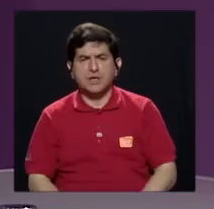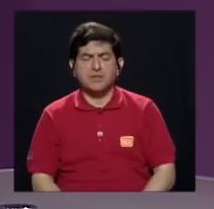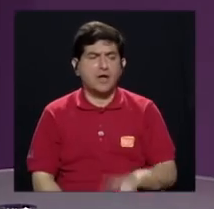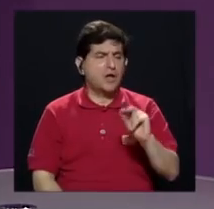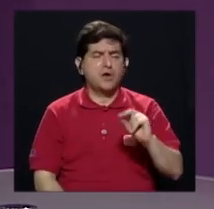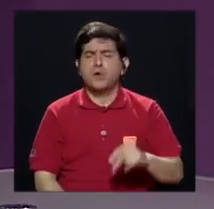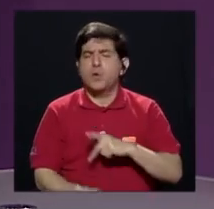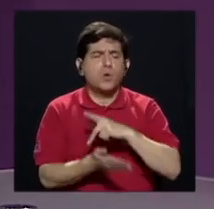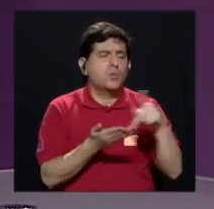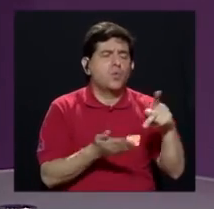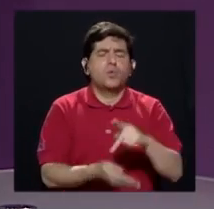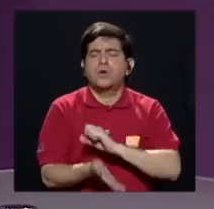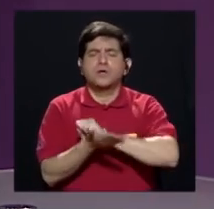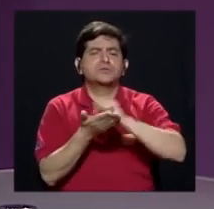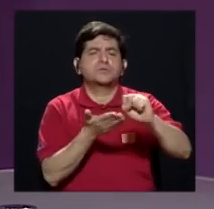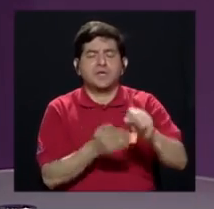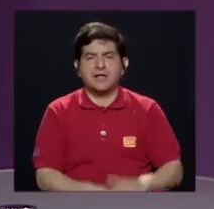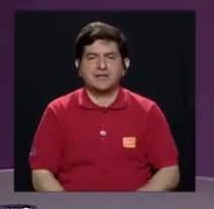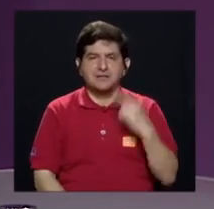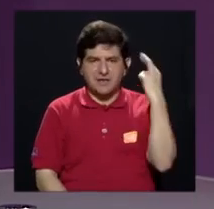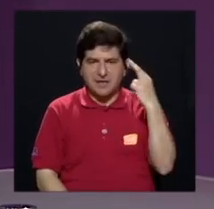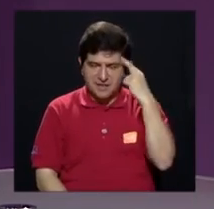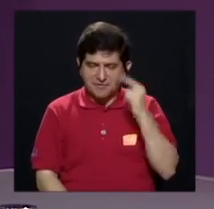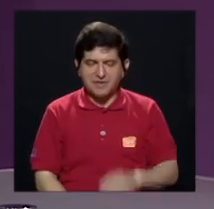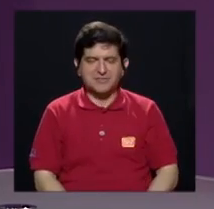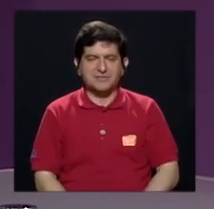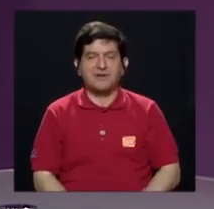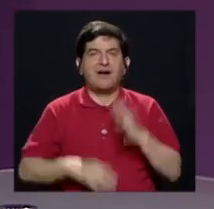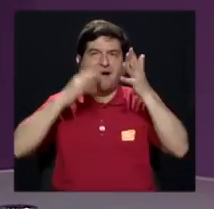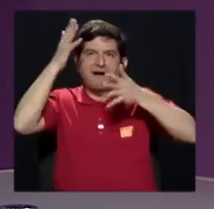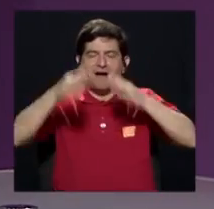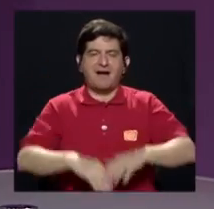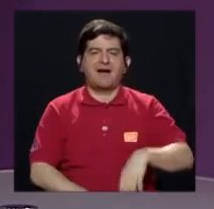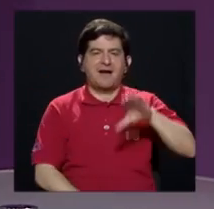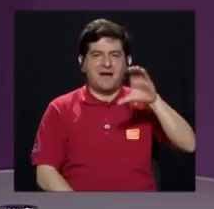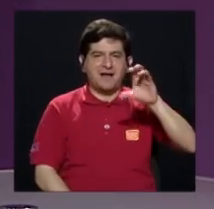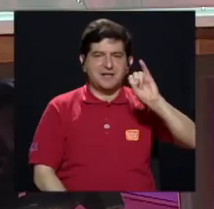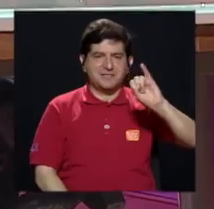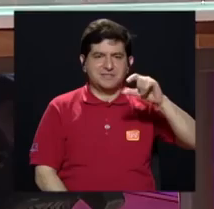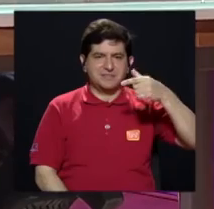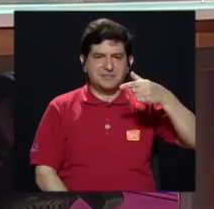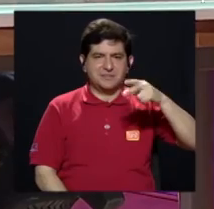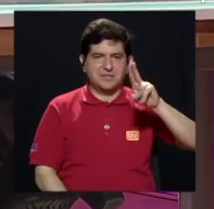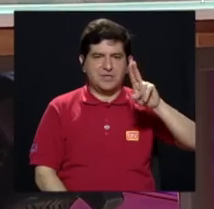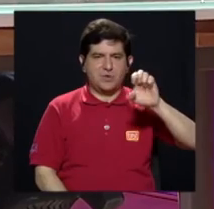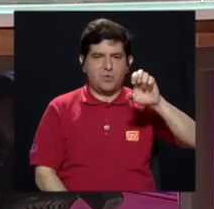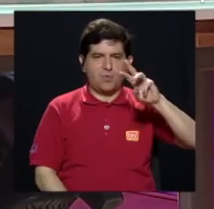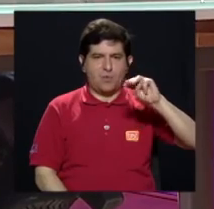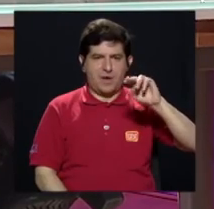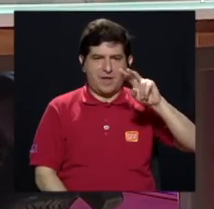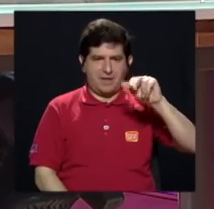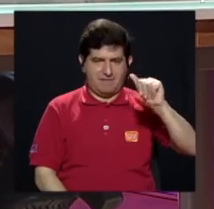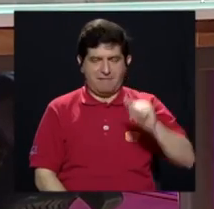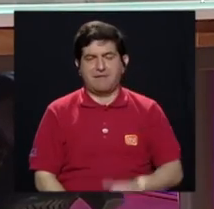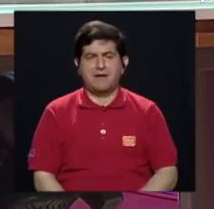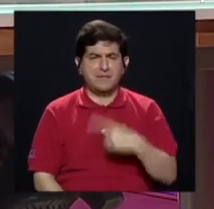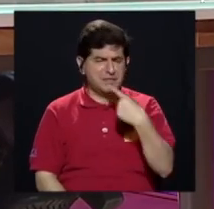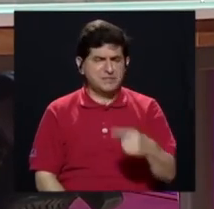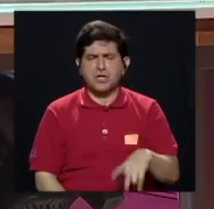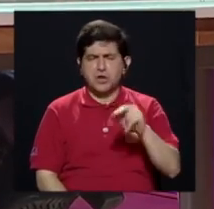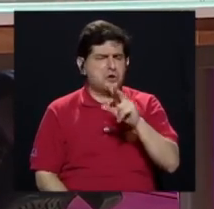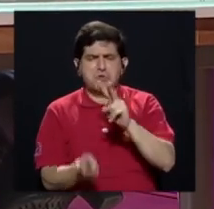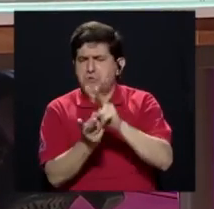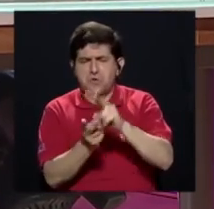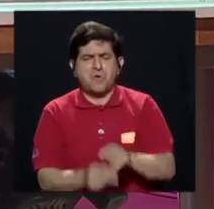santas por eso inventamos la cigüeña para decir no es que mamá tuvo relaciones sexuales por eso dijimos que venían de